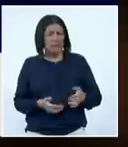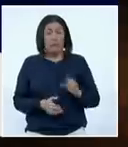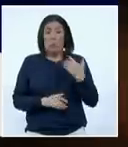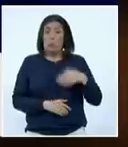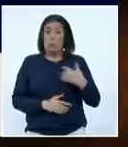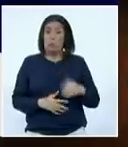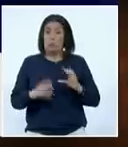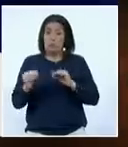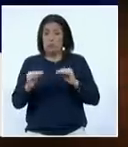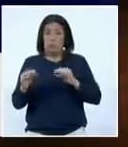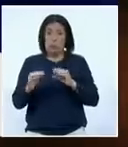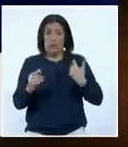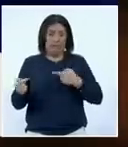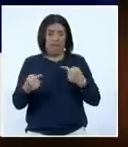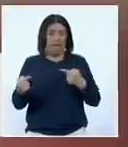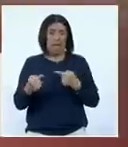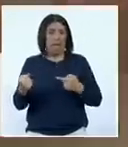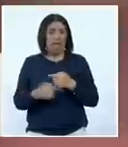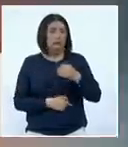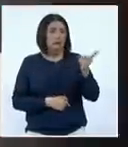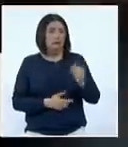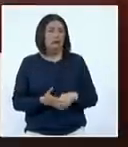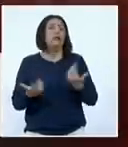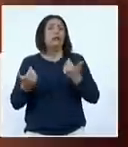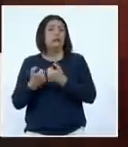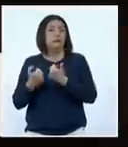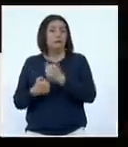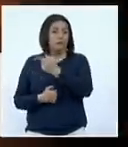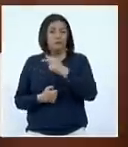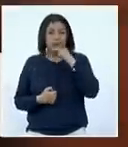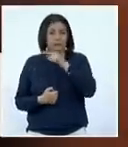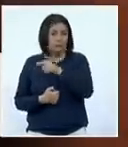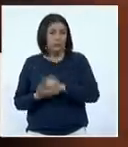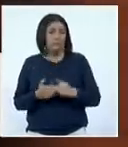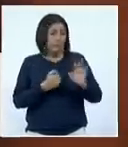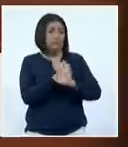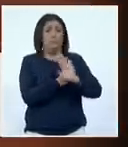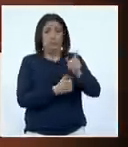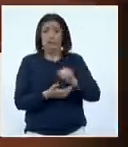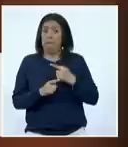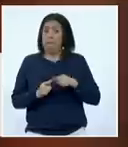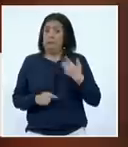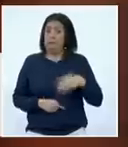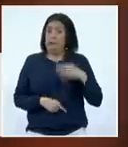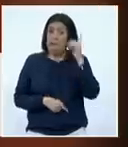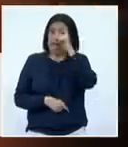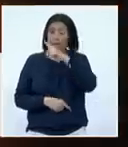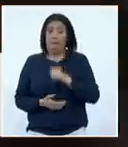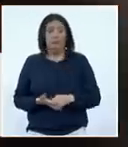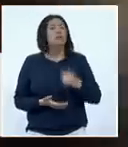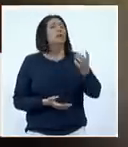Al ver que la situación se descontrolaba, aparece en escena la pareja de la joven para salir en su defensa. Pero todo se complicó más.